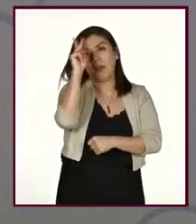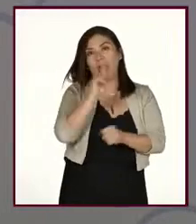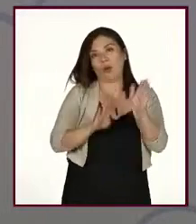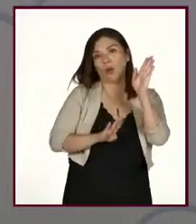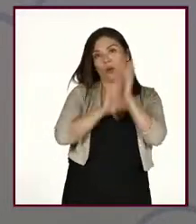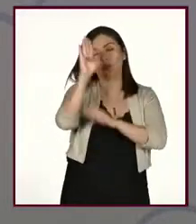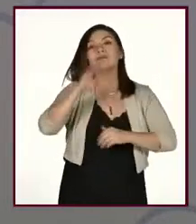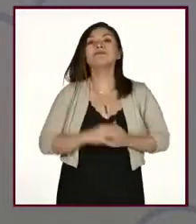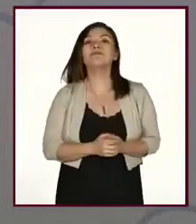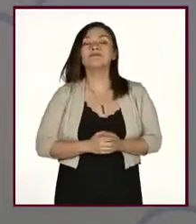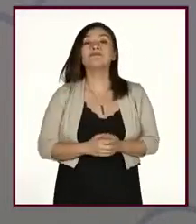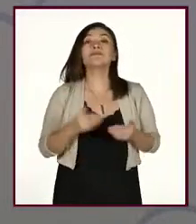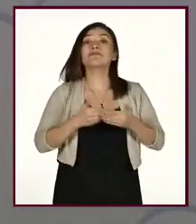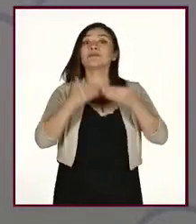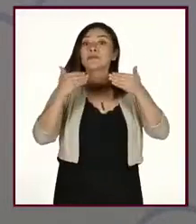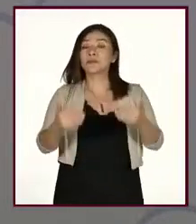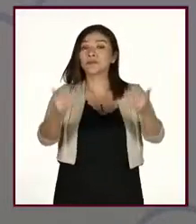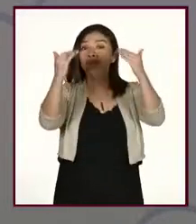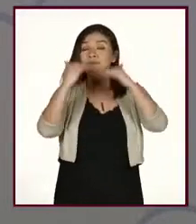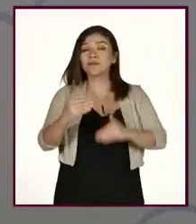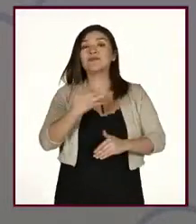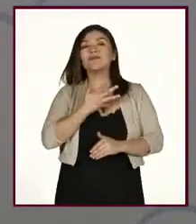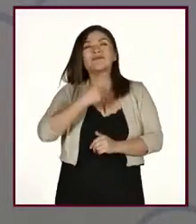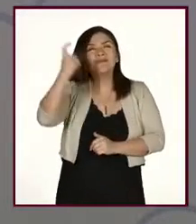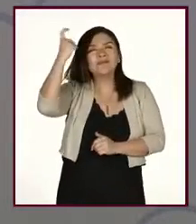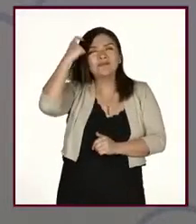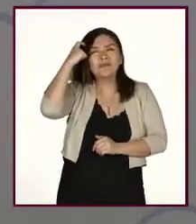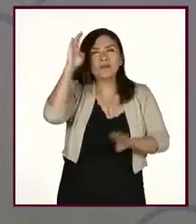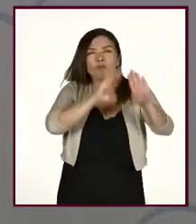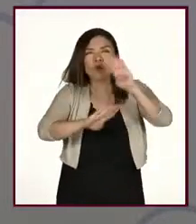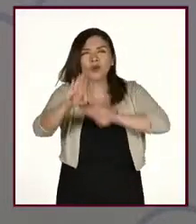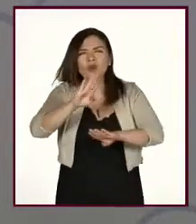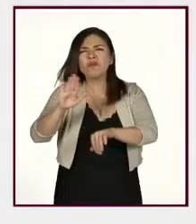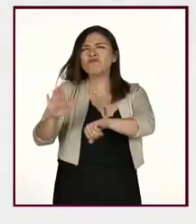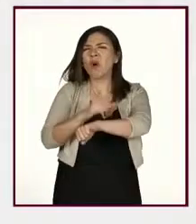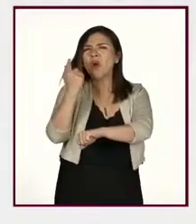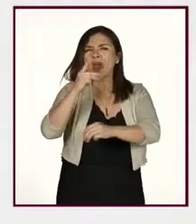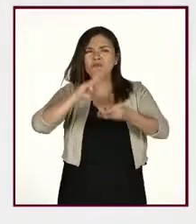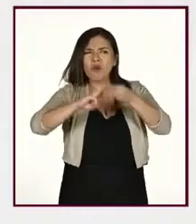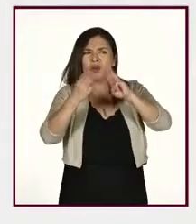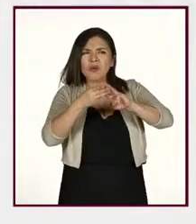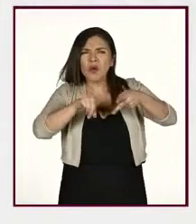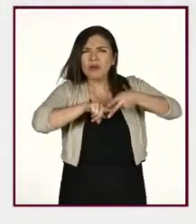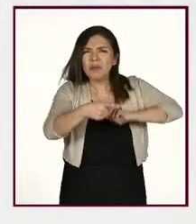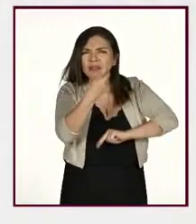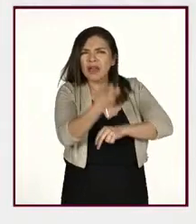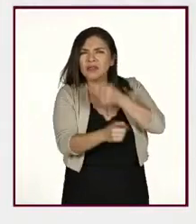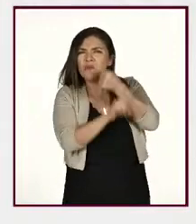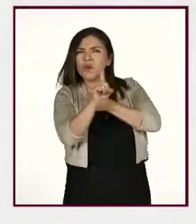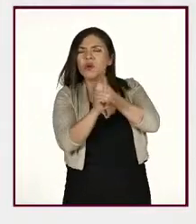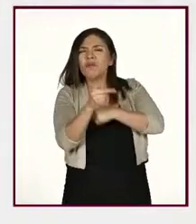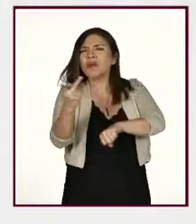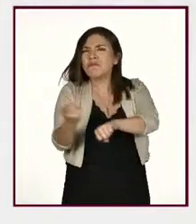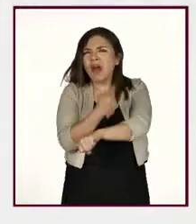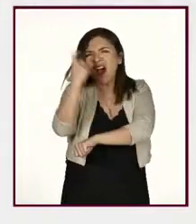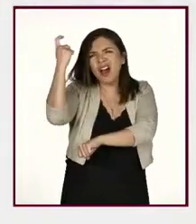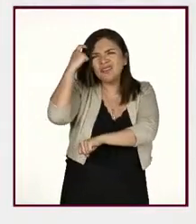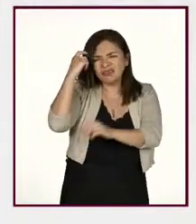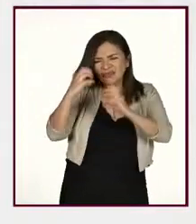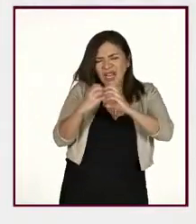ya como a la parte de la neurobiología, dentro de las causas, qué es lo que sucede en el cerebro, cómo